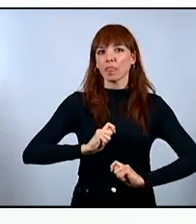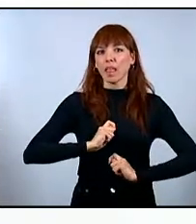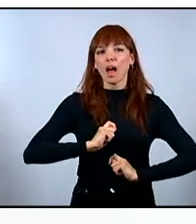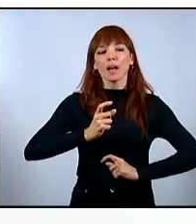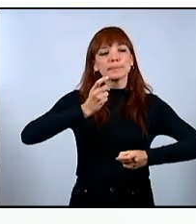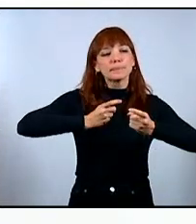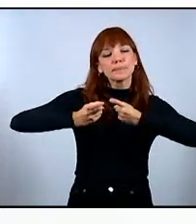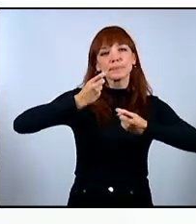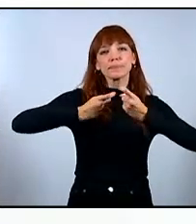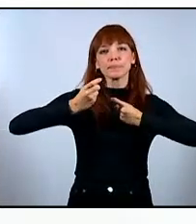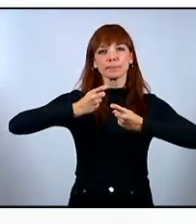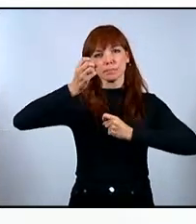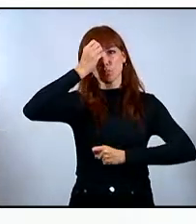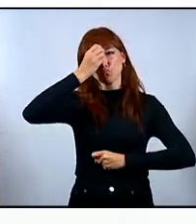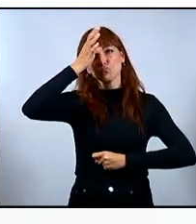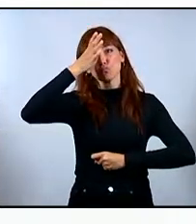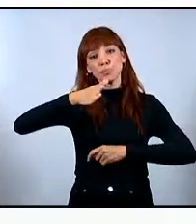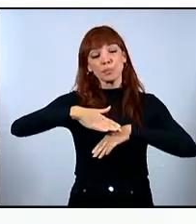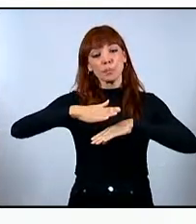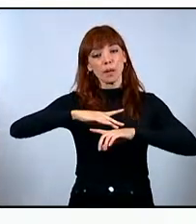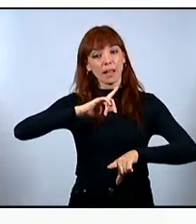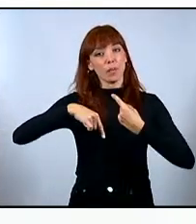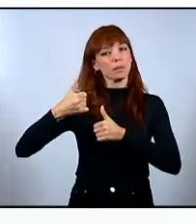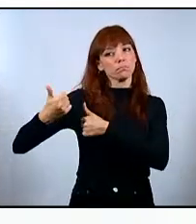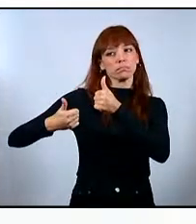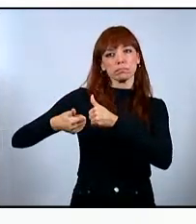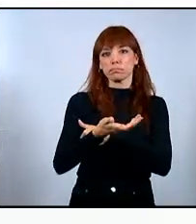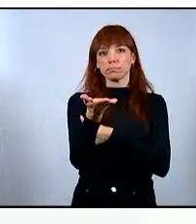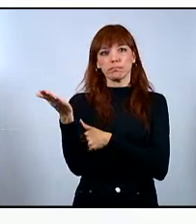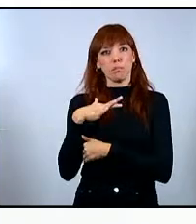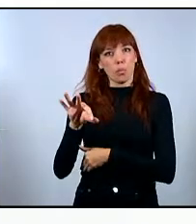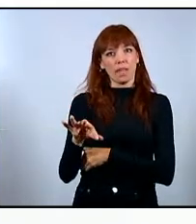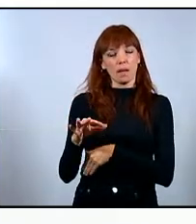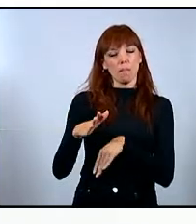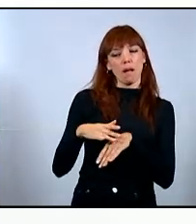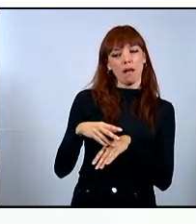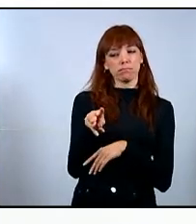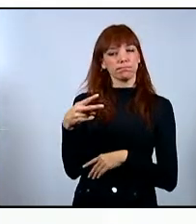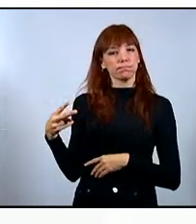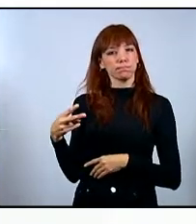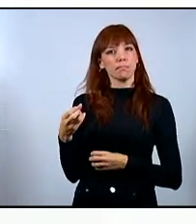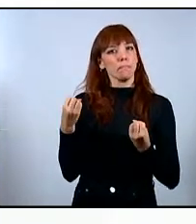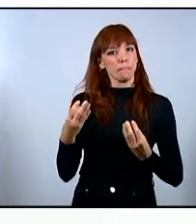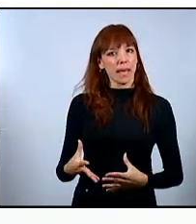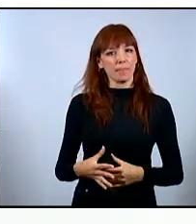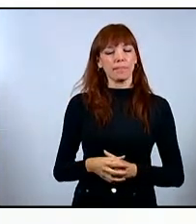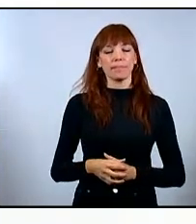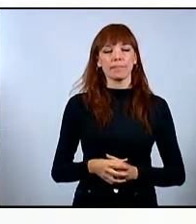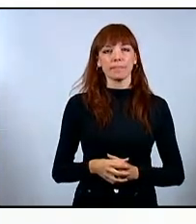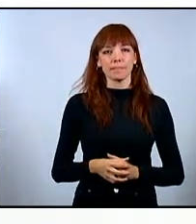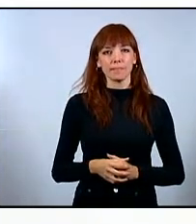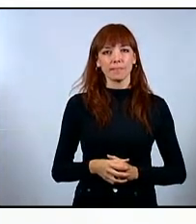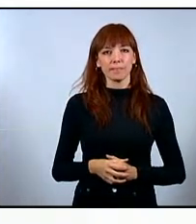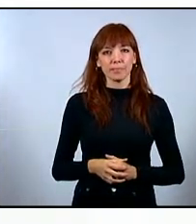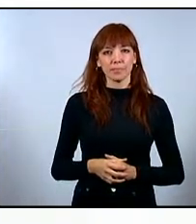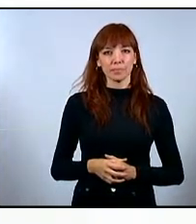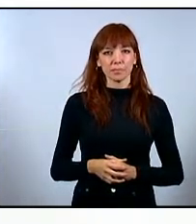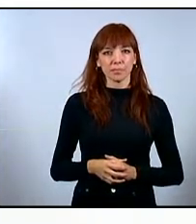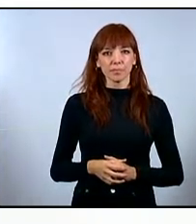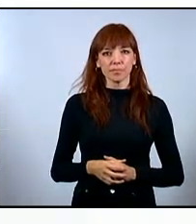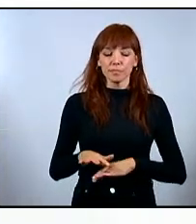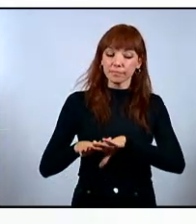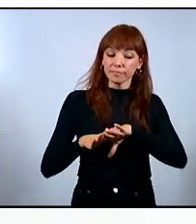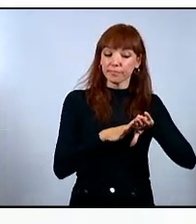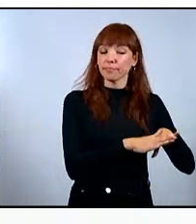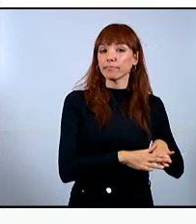datos y conocimiento para poder competir y para poder acertar, sobre todo en la toma de decisiones. En el ámbito